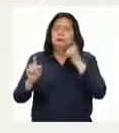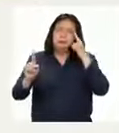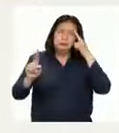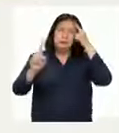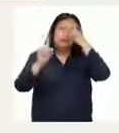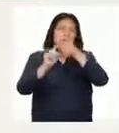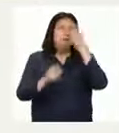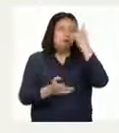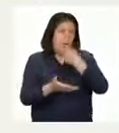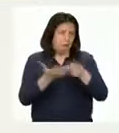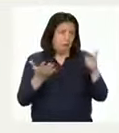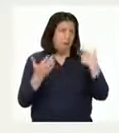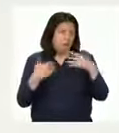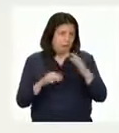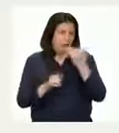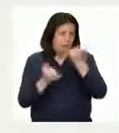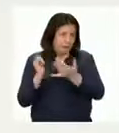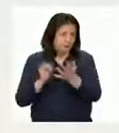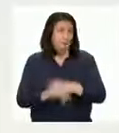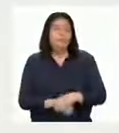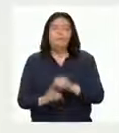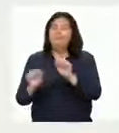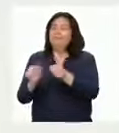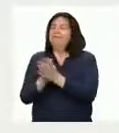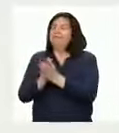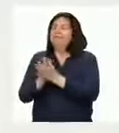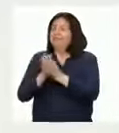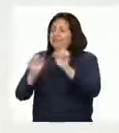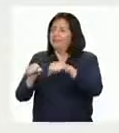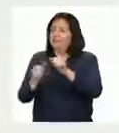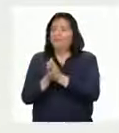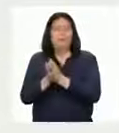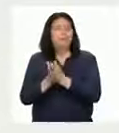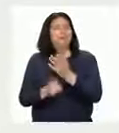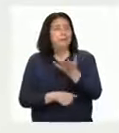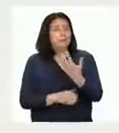de estas 2 semanas. Sí, es genial.